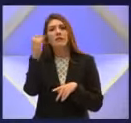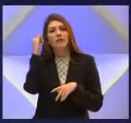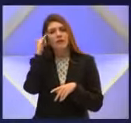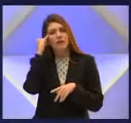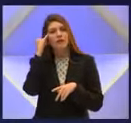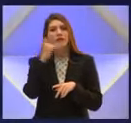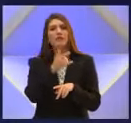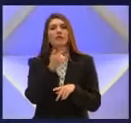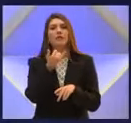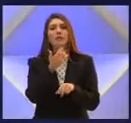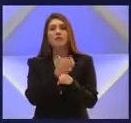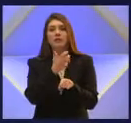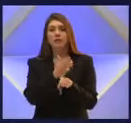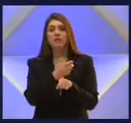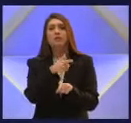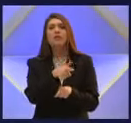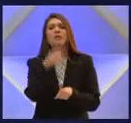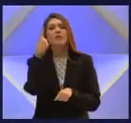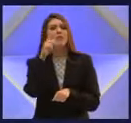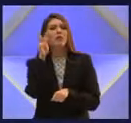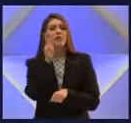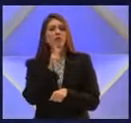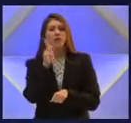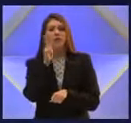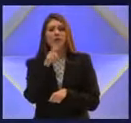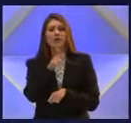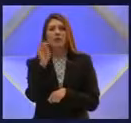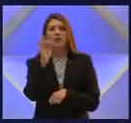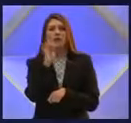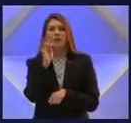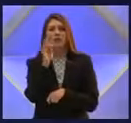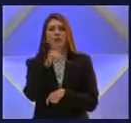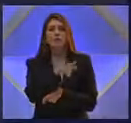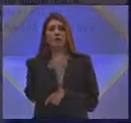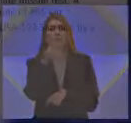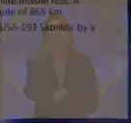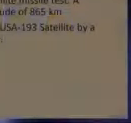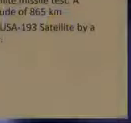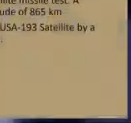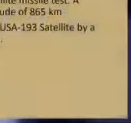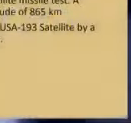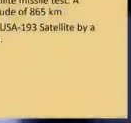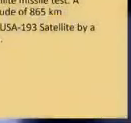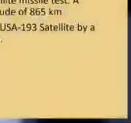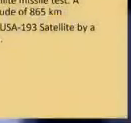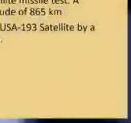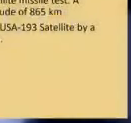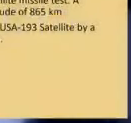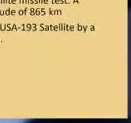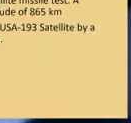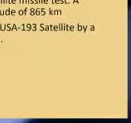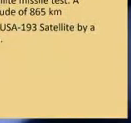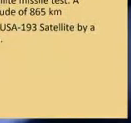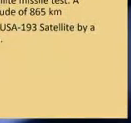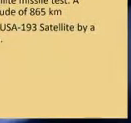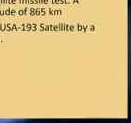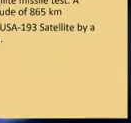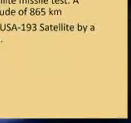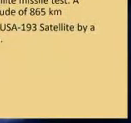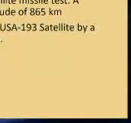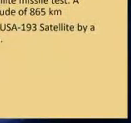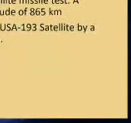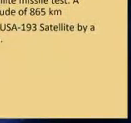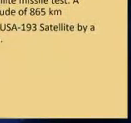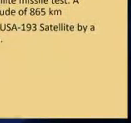probar sus sistemas antimisiles han dirigido misiles para con